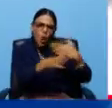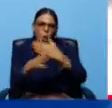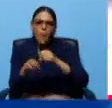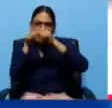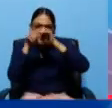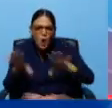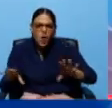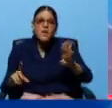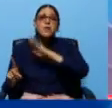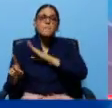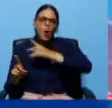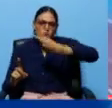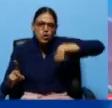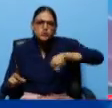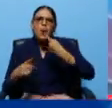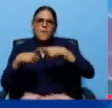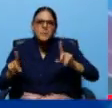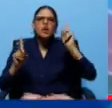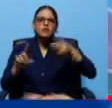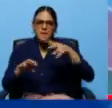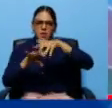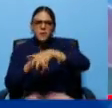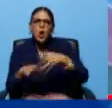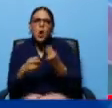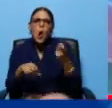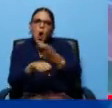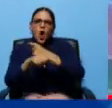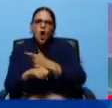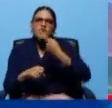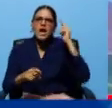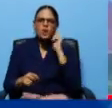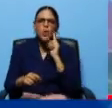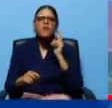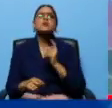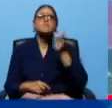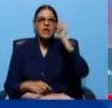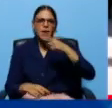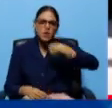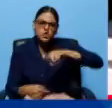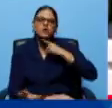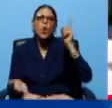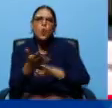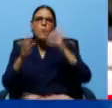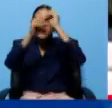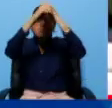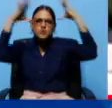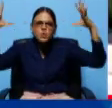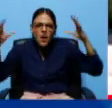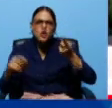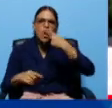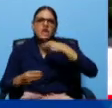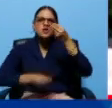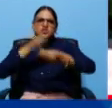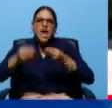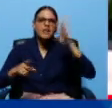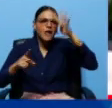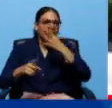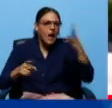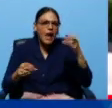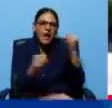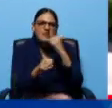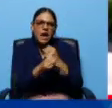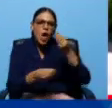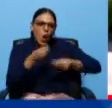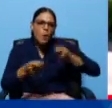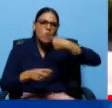que nos pertenecen, pero que articulados con este gobierno bolivariano se cumplen los sueños y se hacen las estrategias para